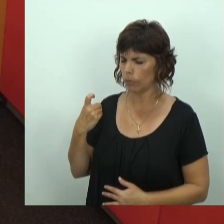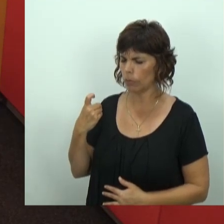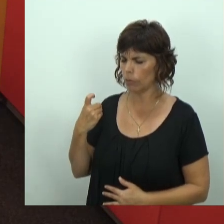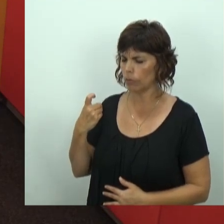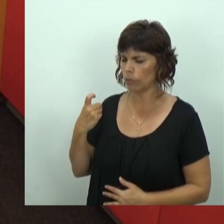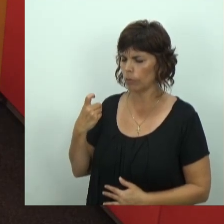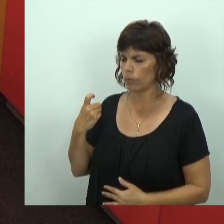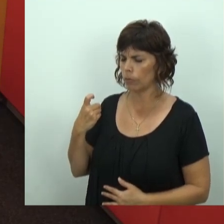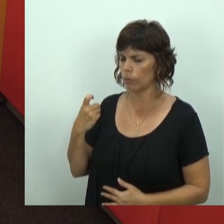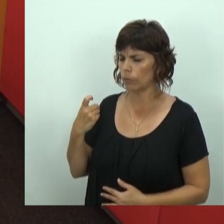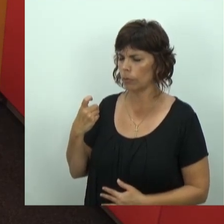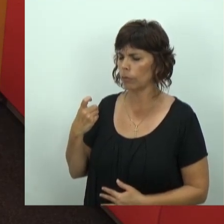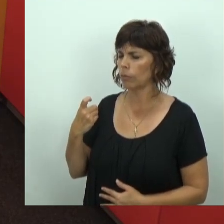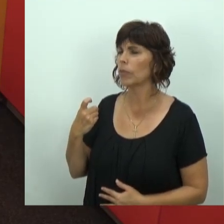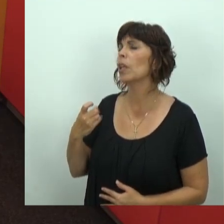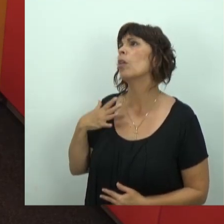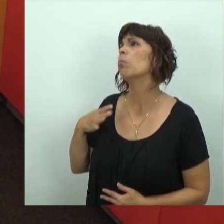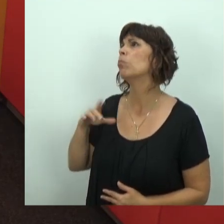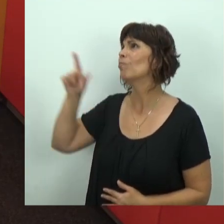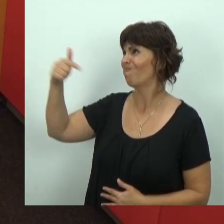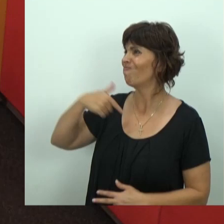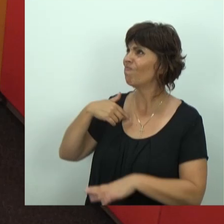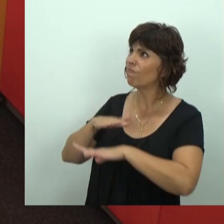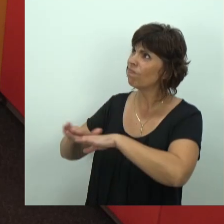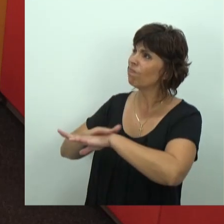Necesito que tú me perdones.